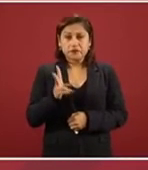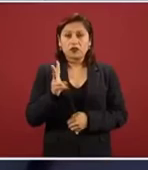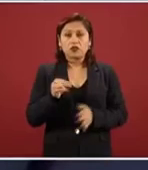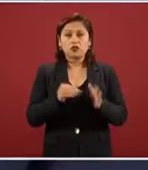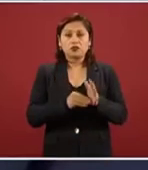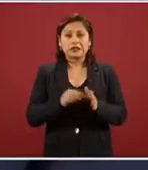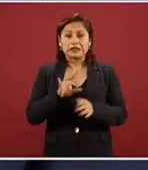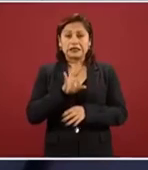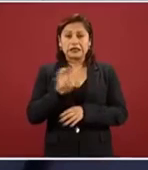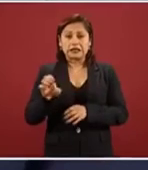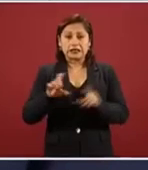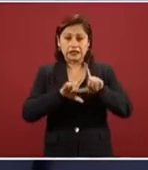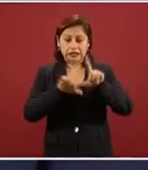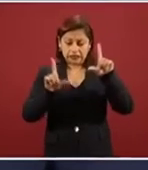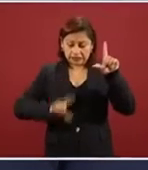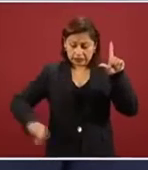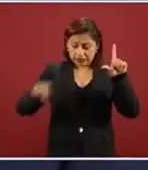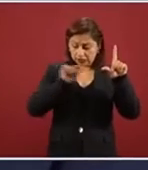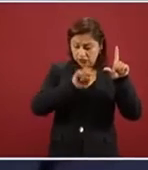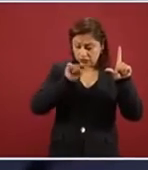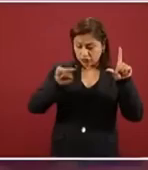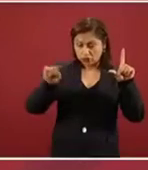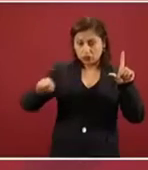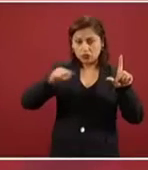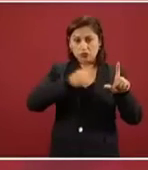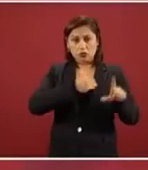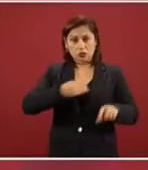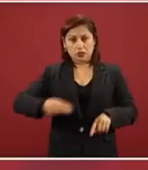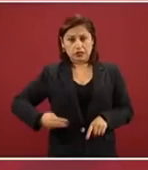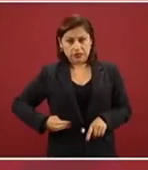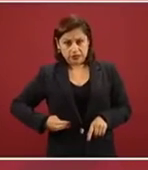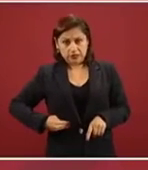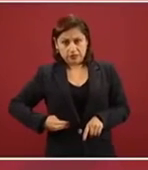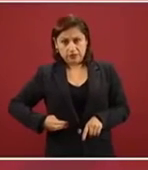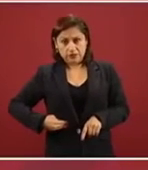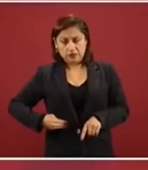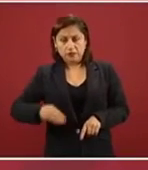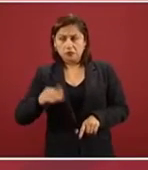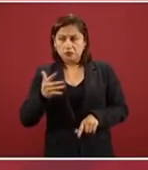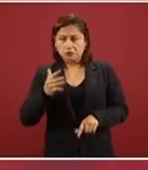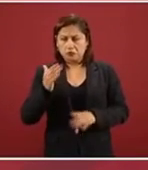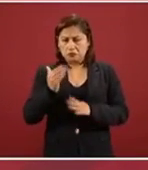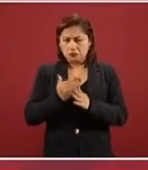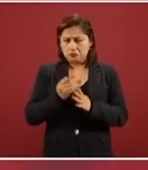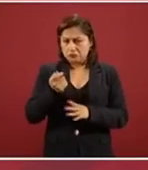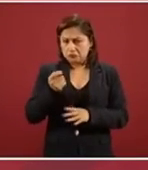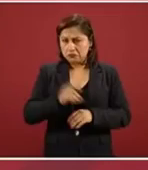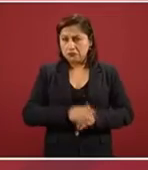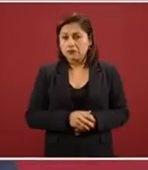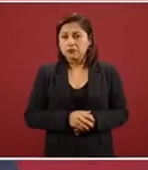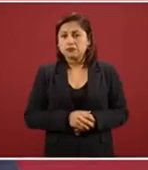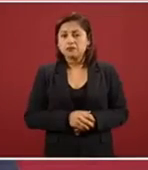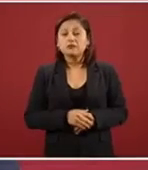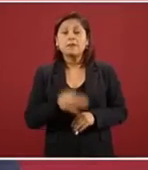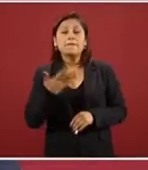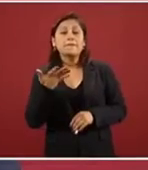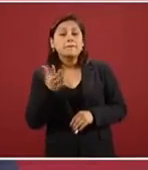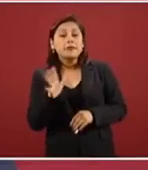2,500 municipios que hay aproximadamente, poquito menos, deben haber